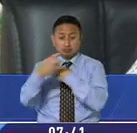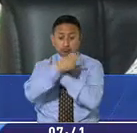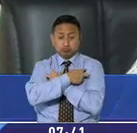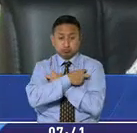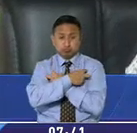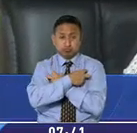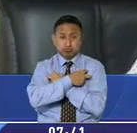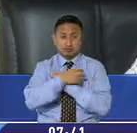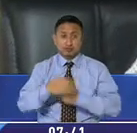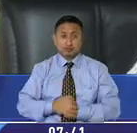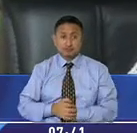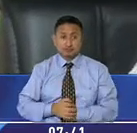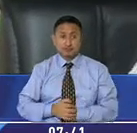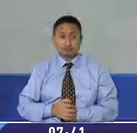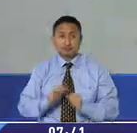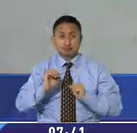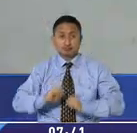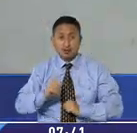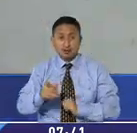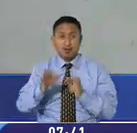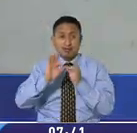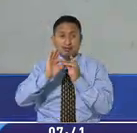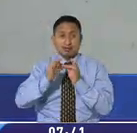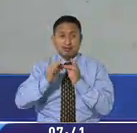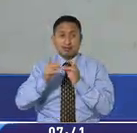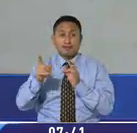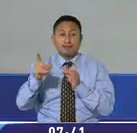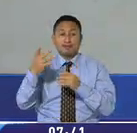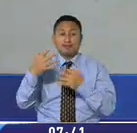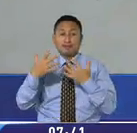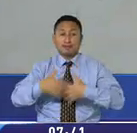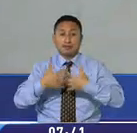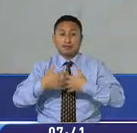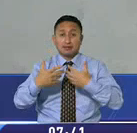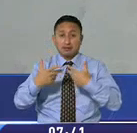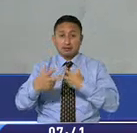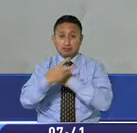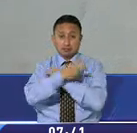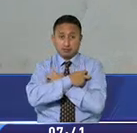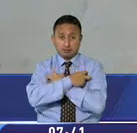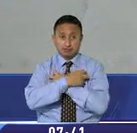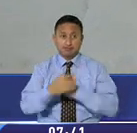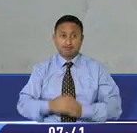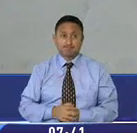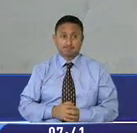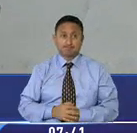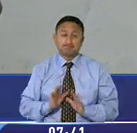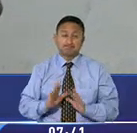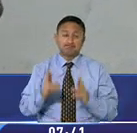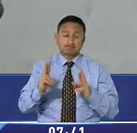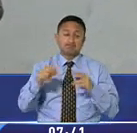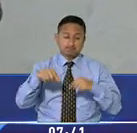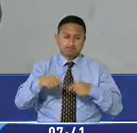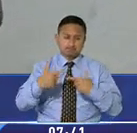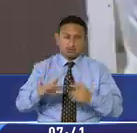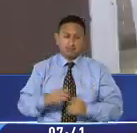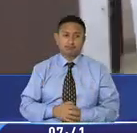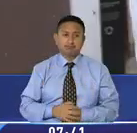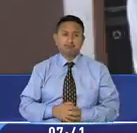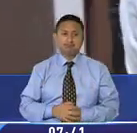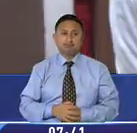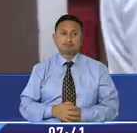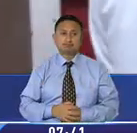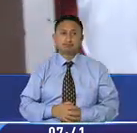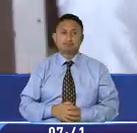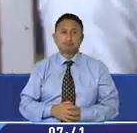portátil y que se le dé el mantenimiento a la máquina fija de rayos X. Entonces esperamos pronto también tener eso operativo. En el tema